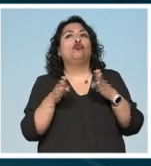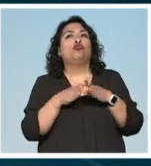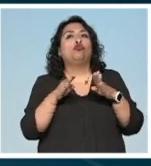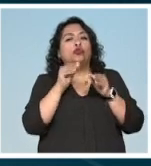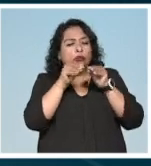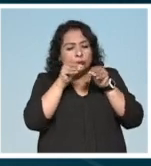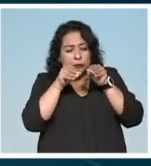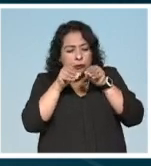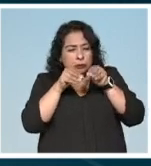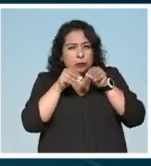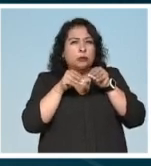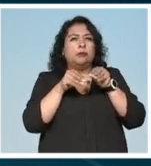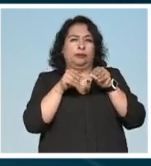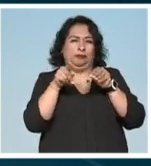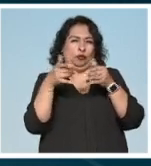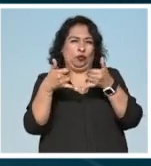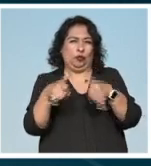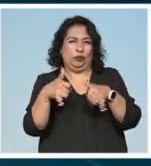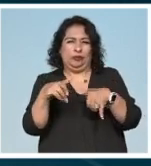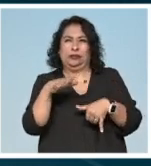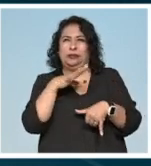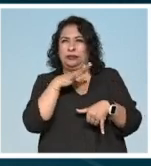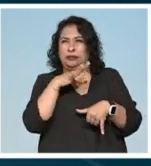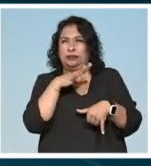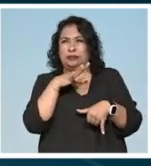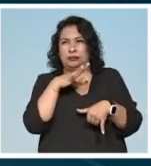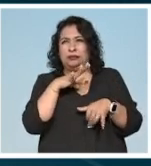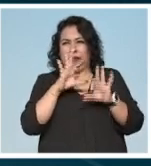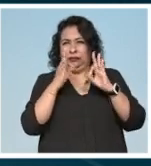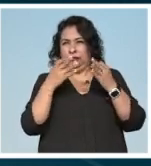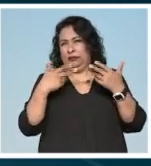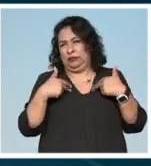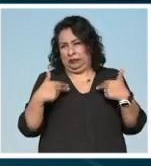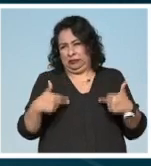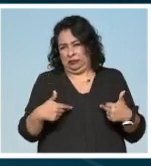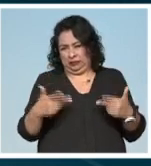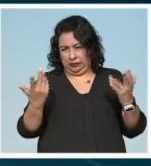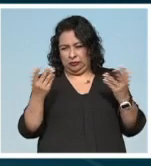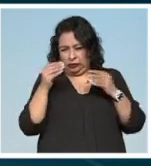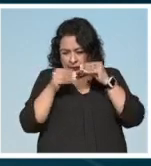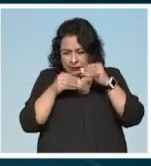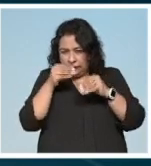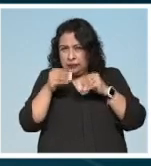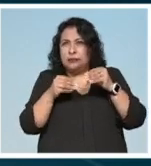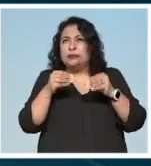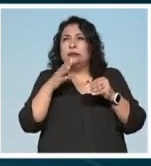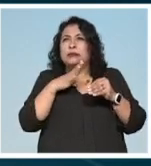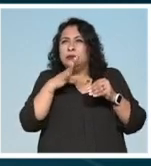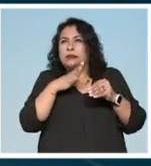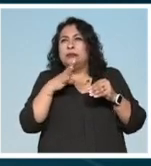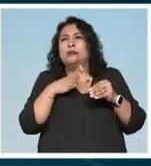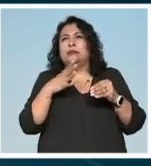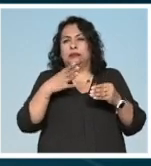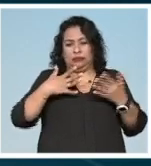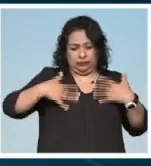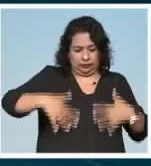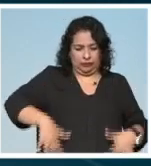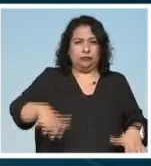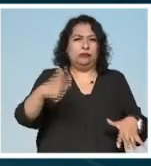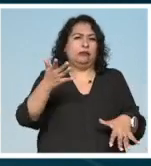adorna. Muchos de estos juguetes que tienen forma humana están ataviados de un traje